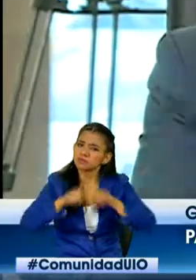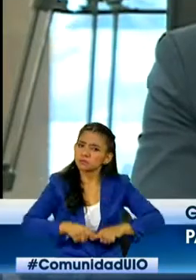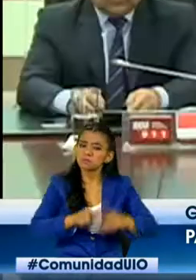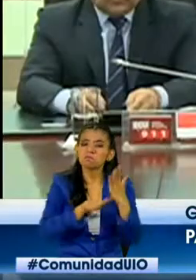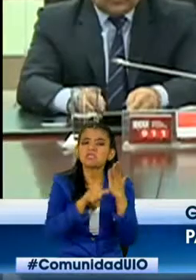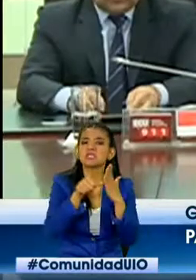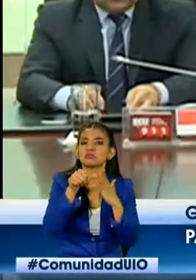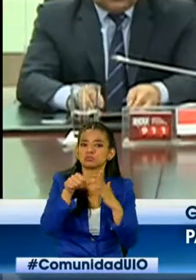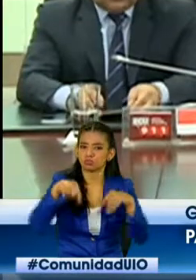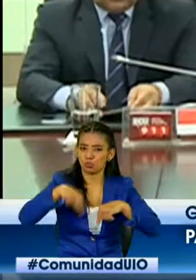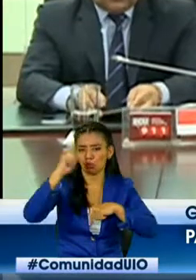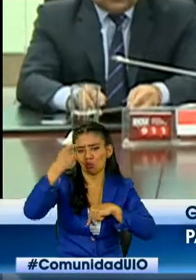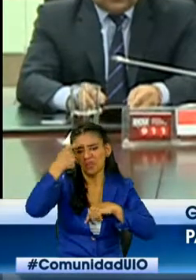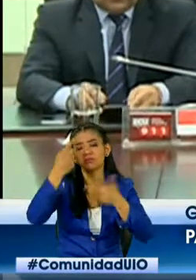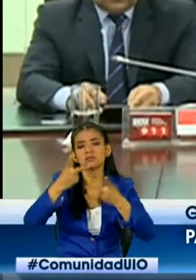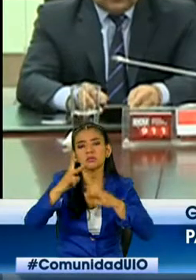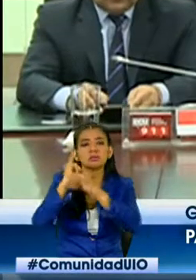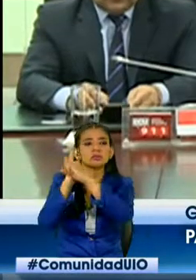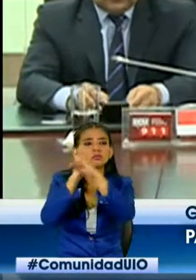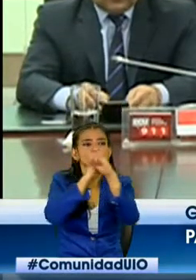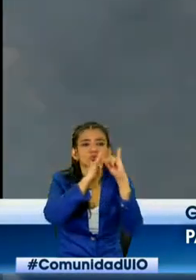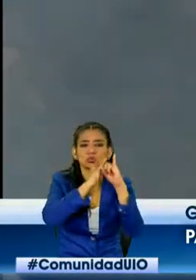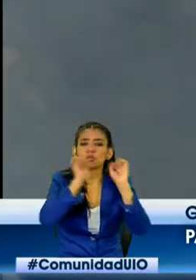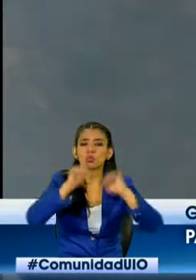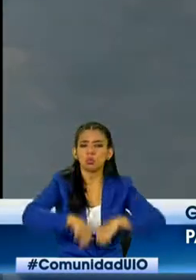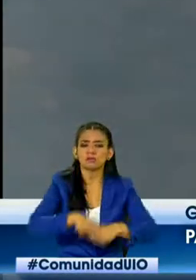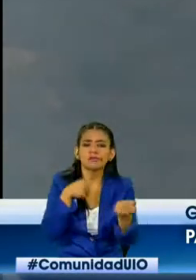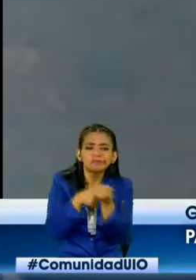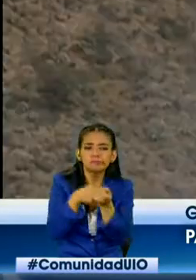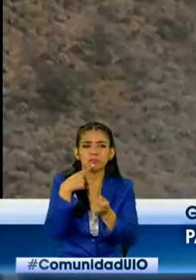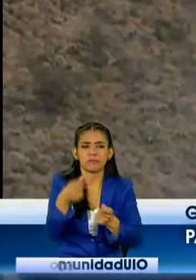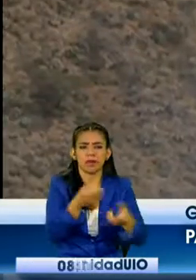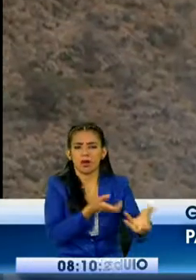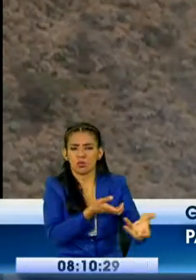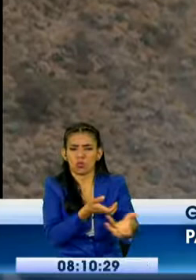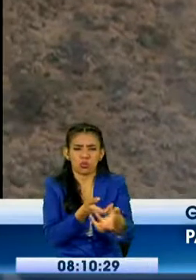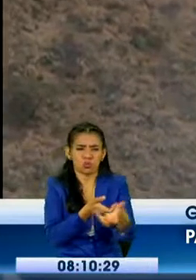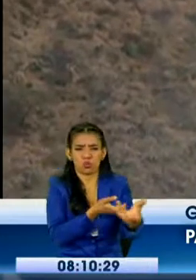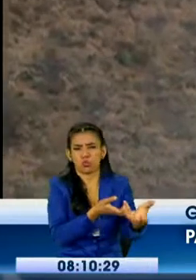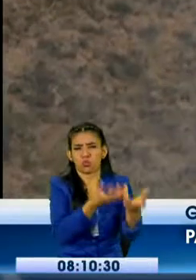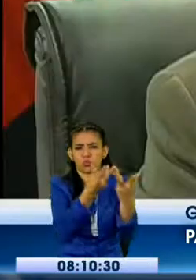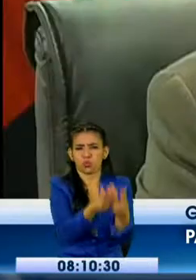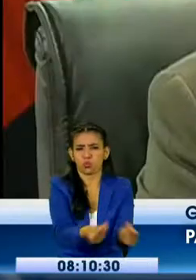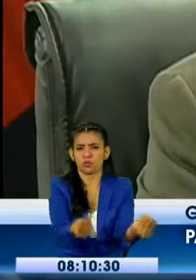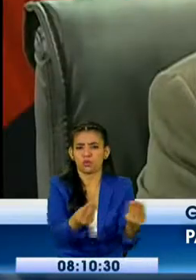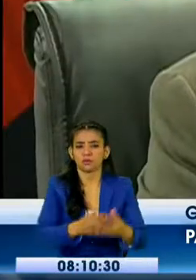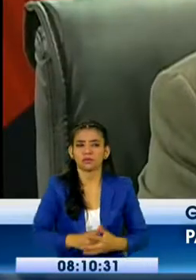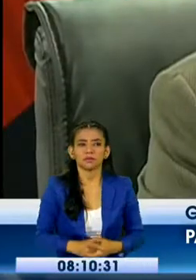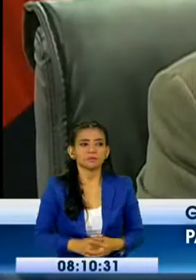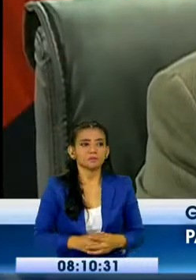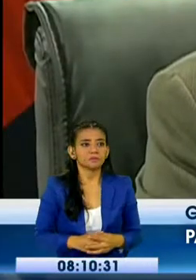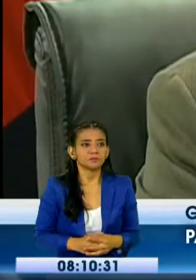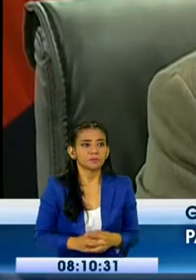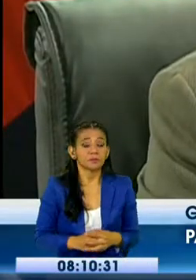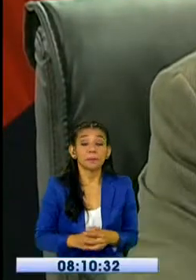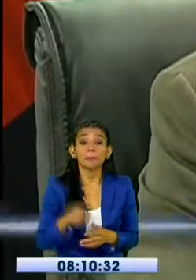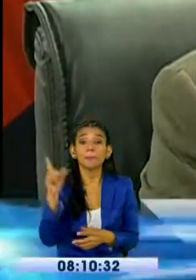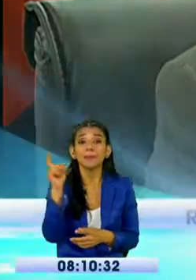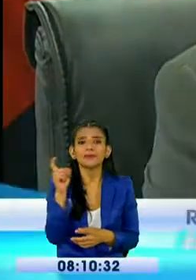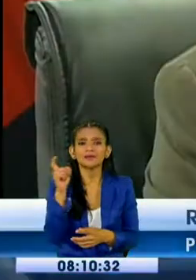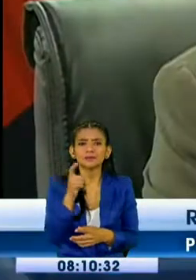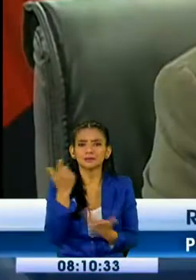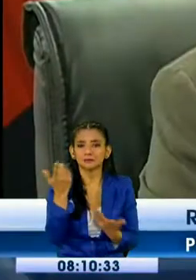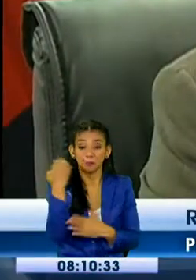de Estado y otras instituciones que colaboran en el combate a las llamas destructoras. No vemos necesario declarar un estado